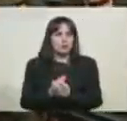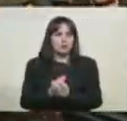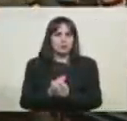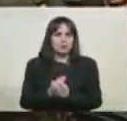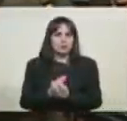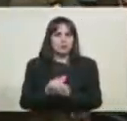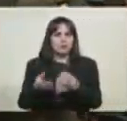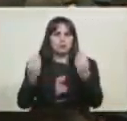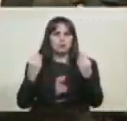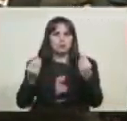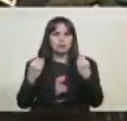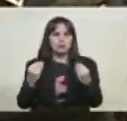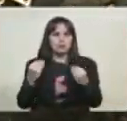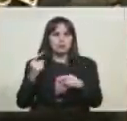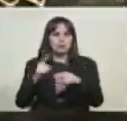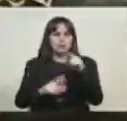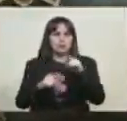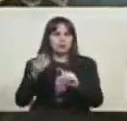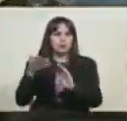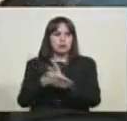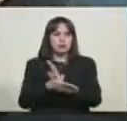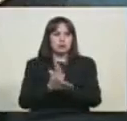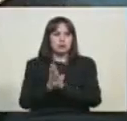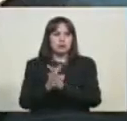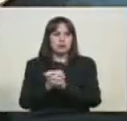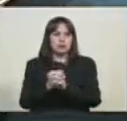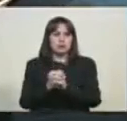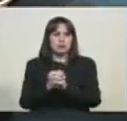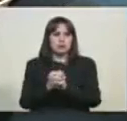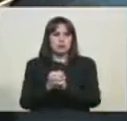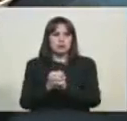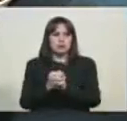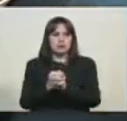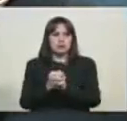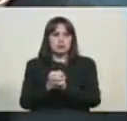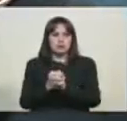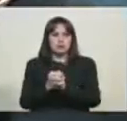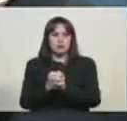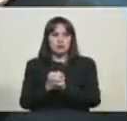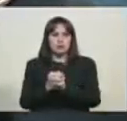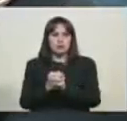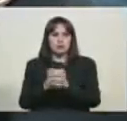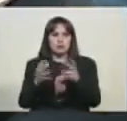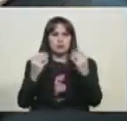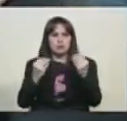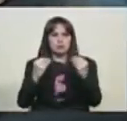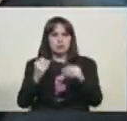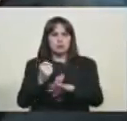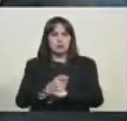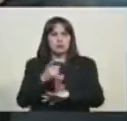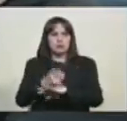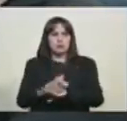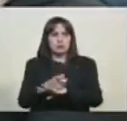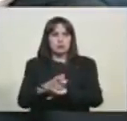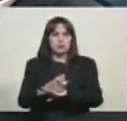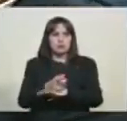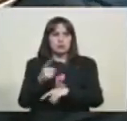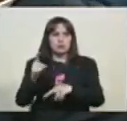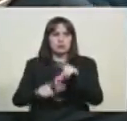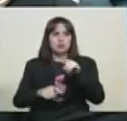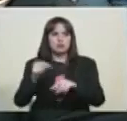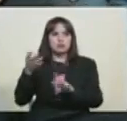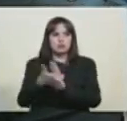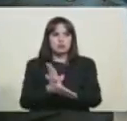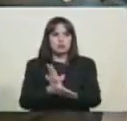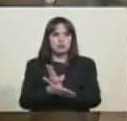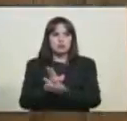han actuado y están actuando en este momento para capturar a los culpables y esclarecer